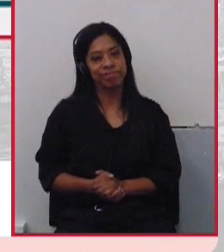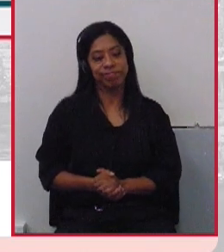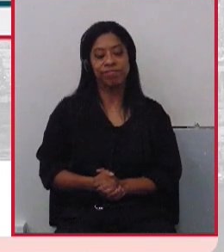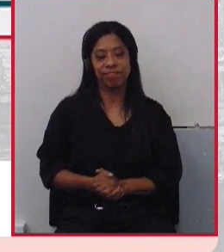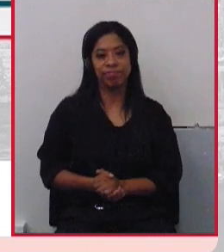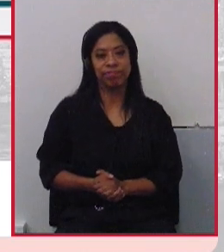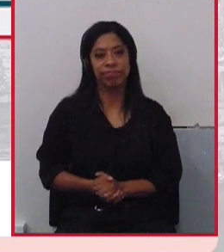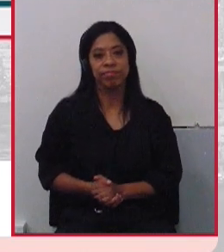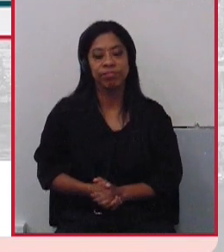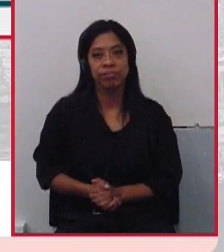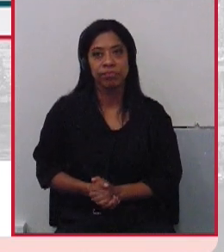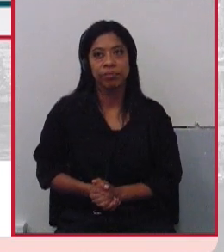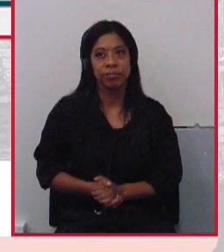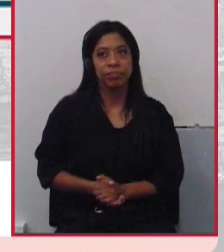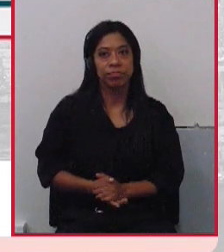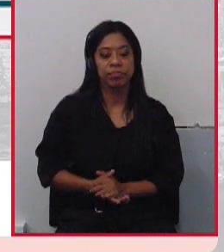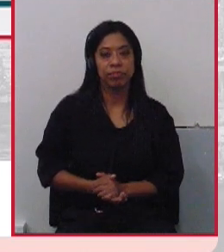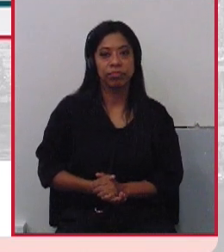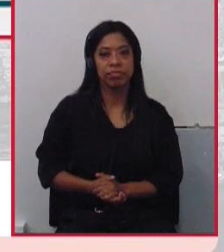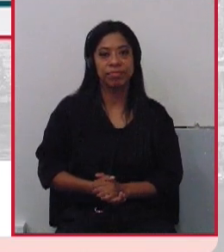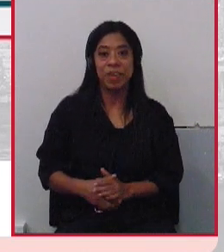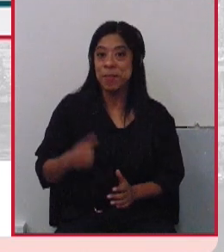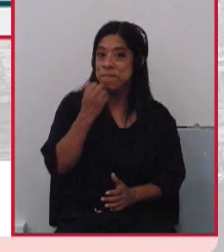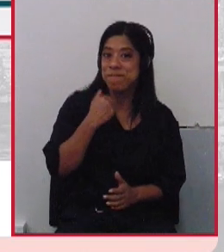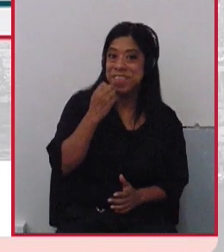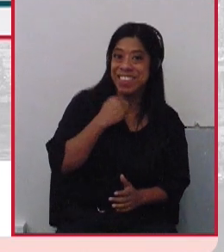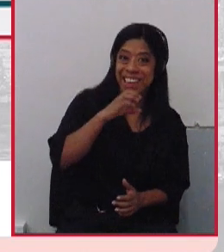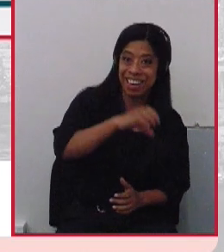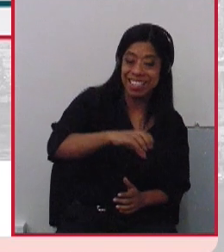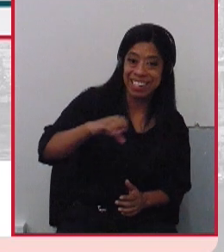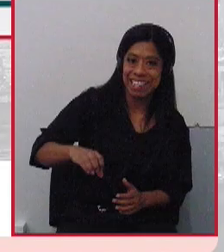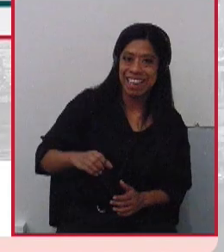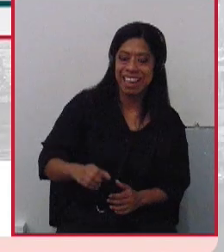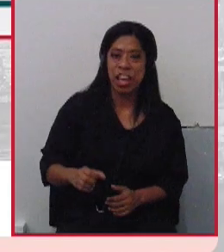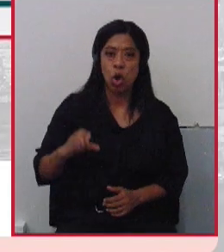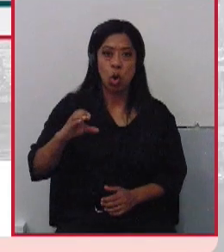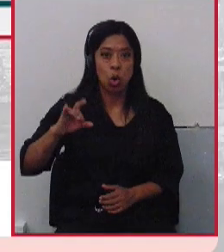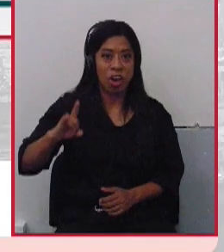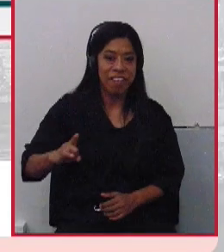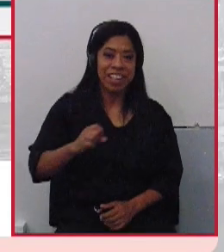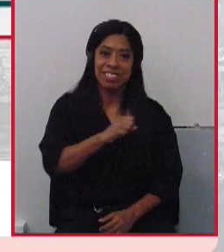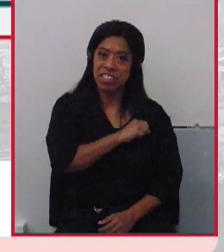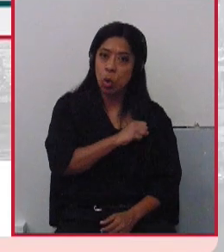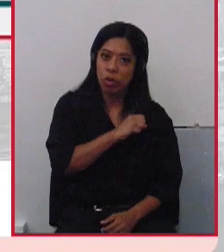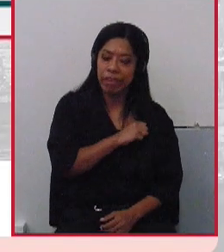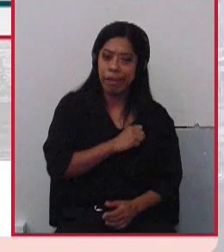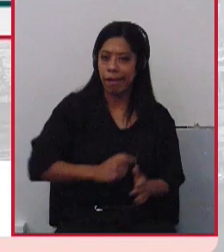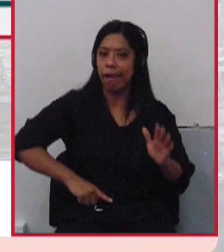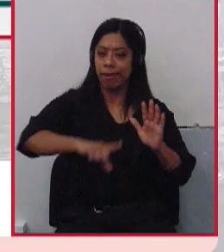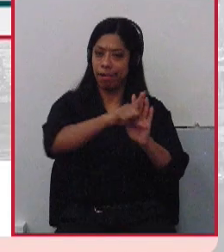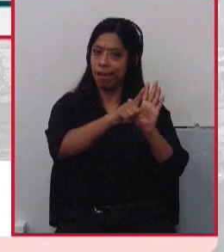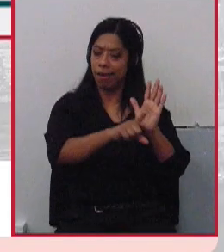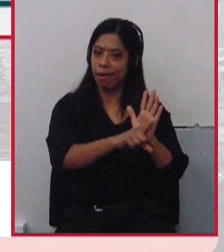Cuando tenemos mineral de cobre secundario, todos sabemos que las leyes son más altas